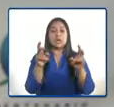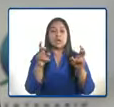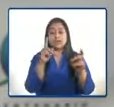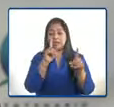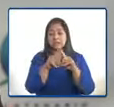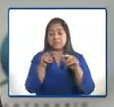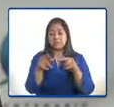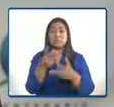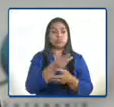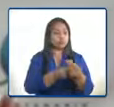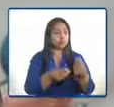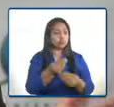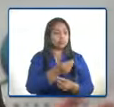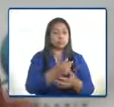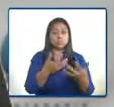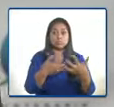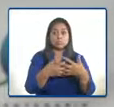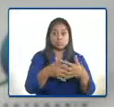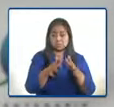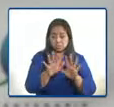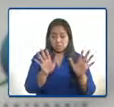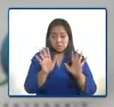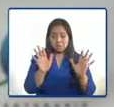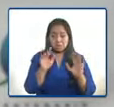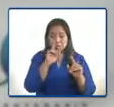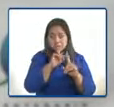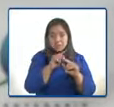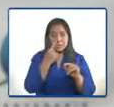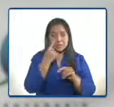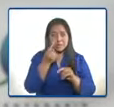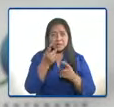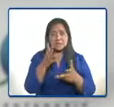las negociaciones con las empresas, y en cuestión